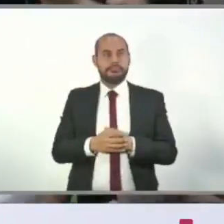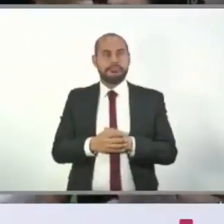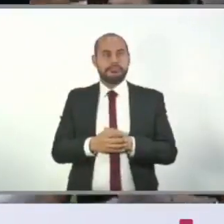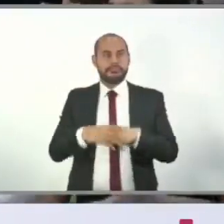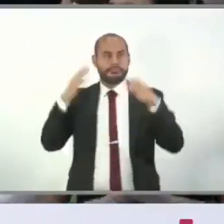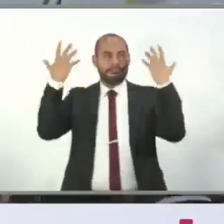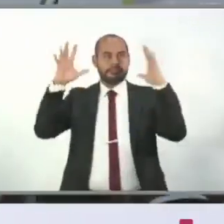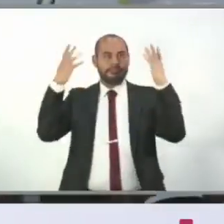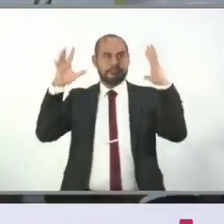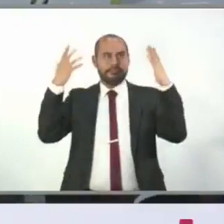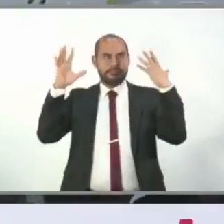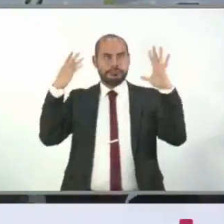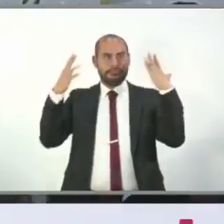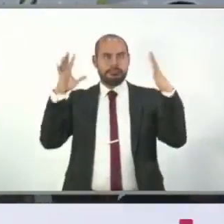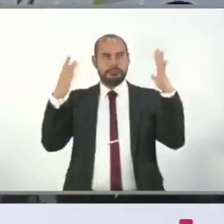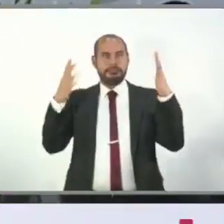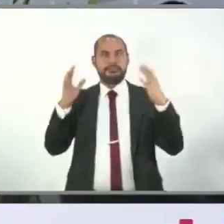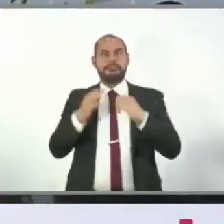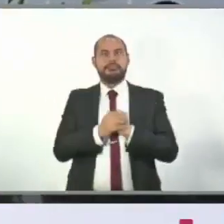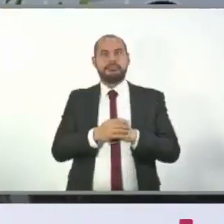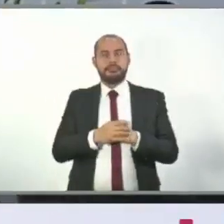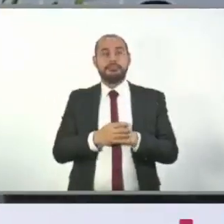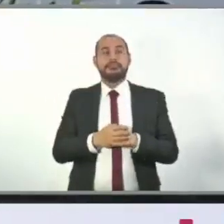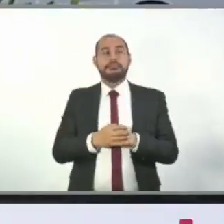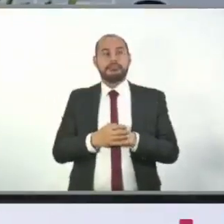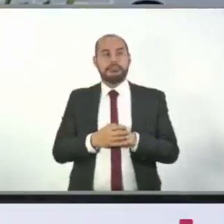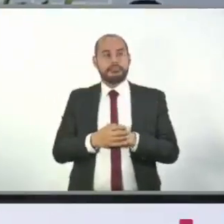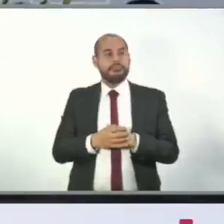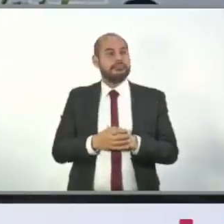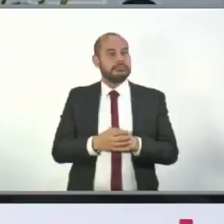y a todos sus profesores y profesoras,